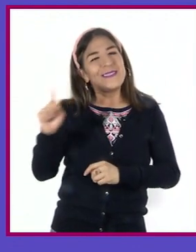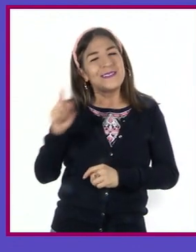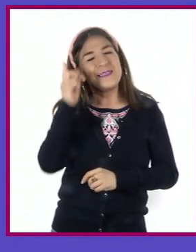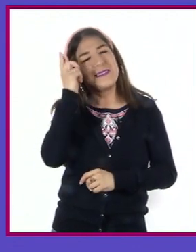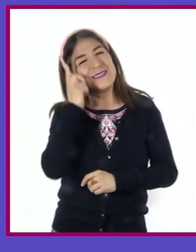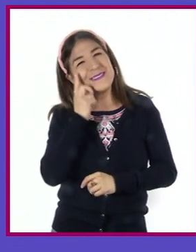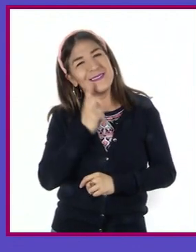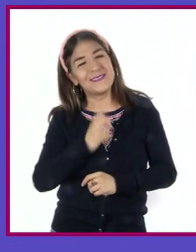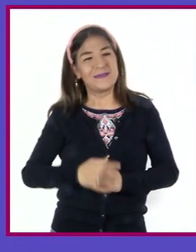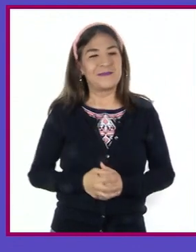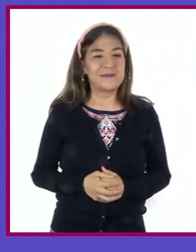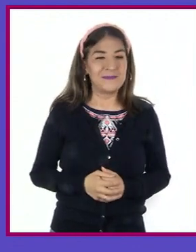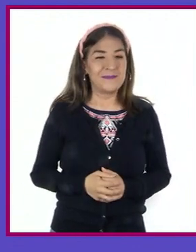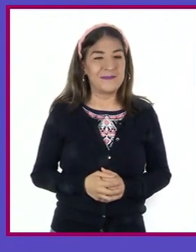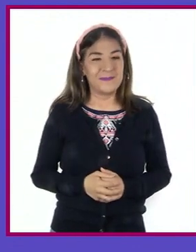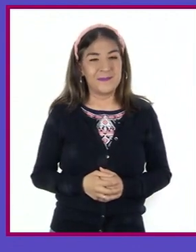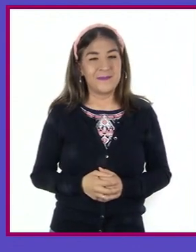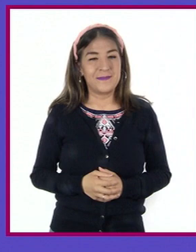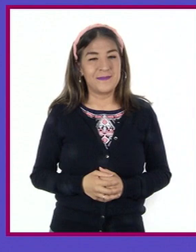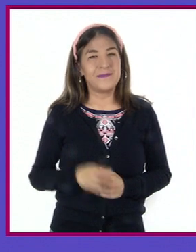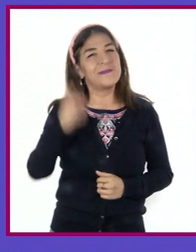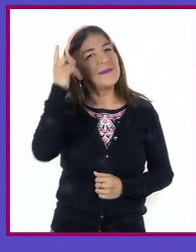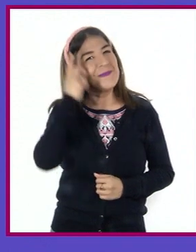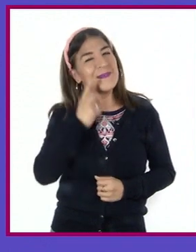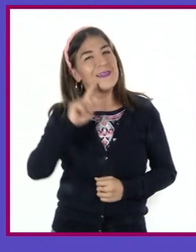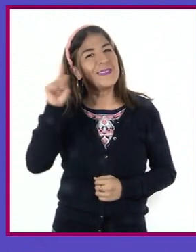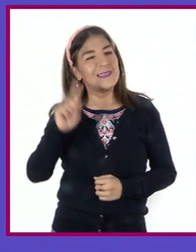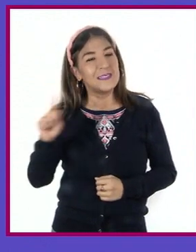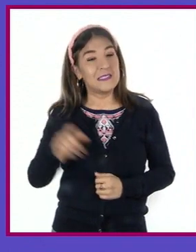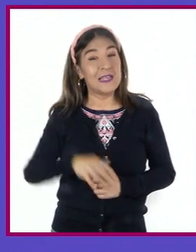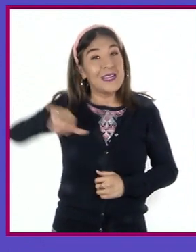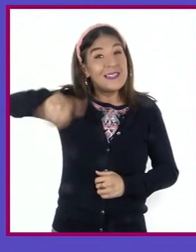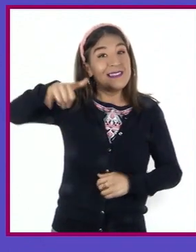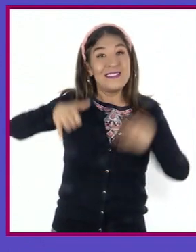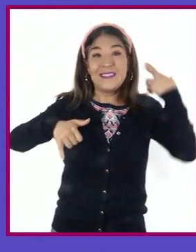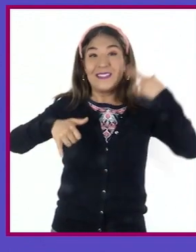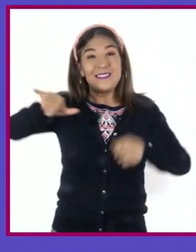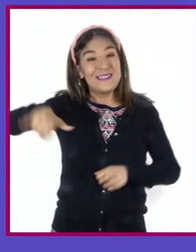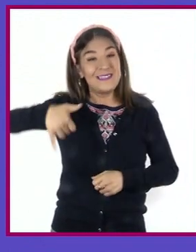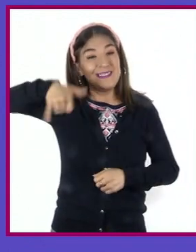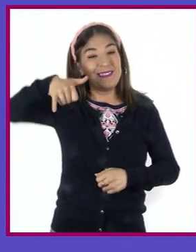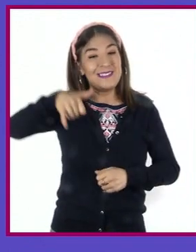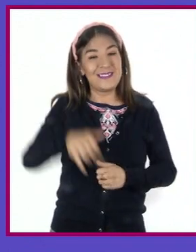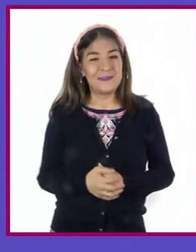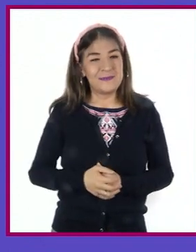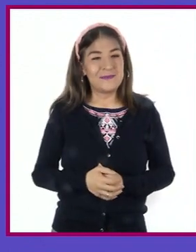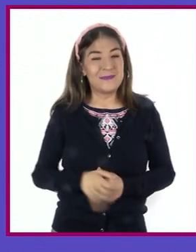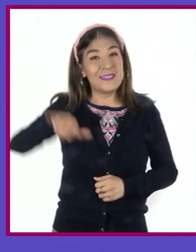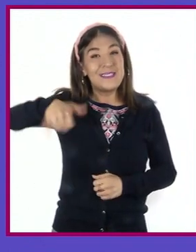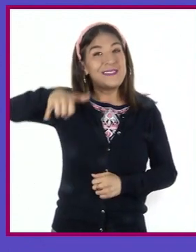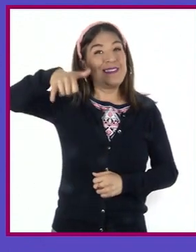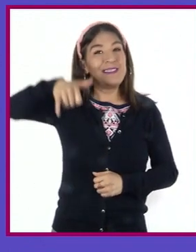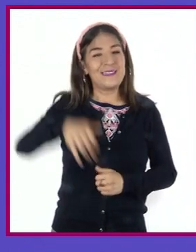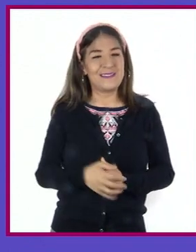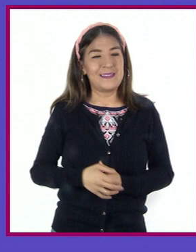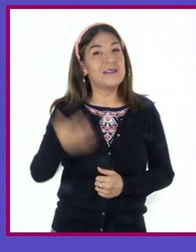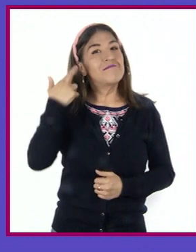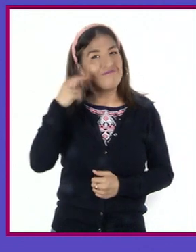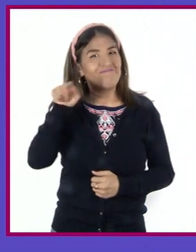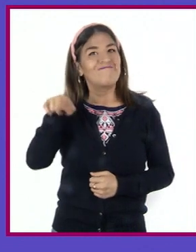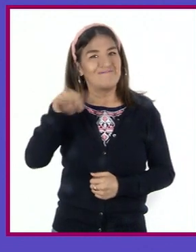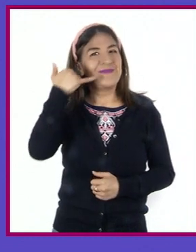cocodrilos se refiere a lágrimas falsas, es decir, fingidas, no nacida desde una